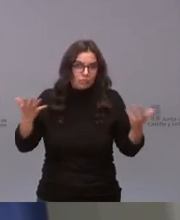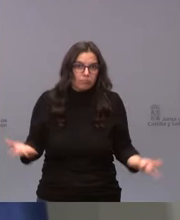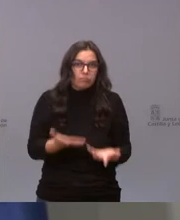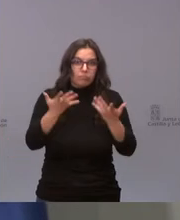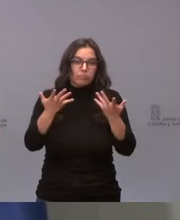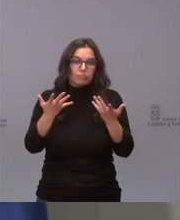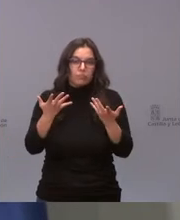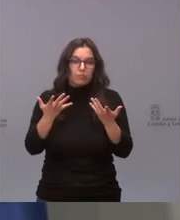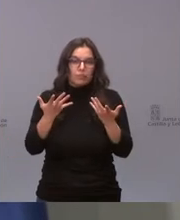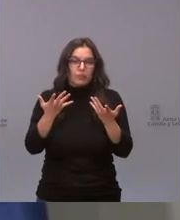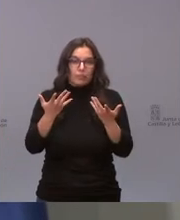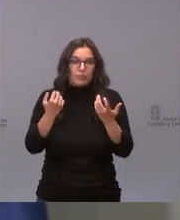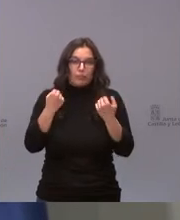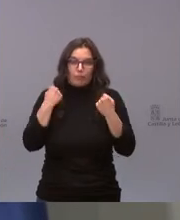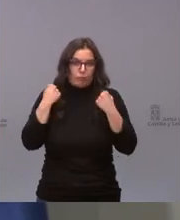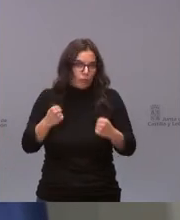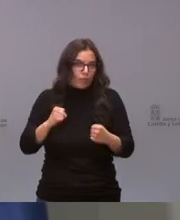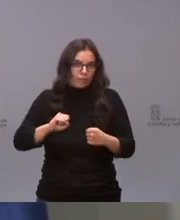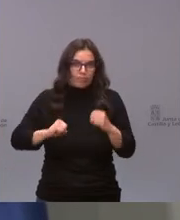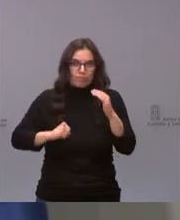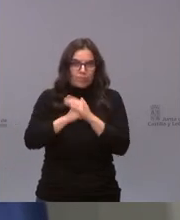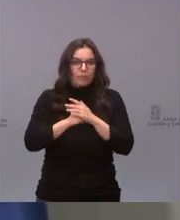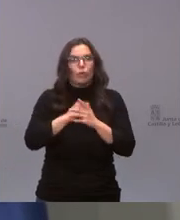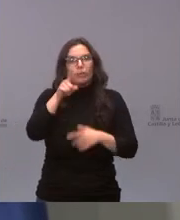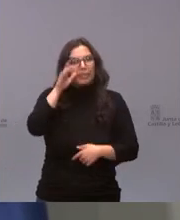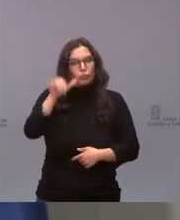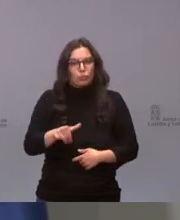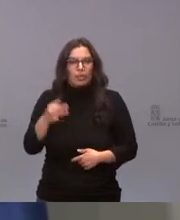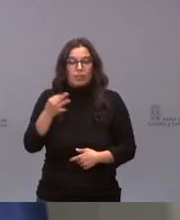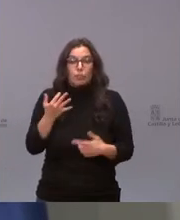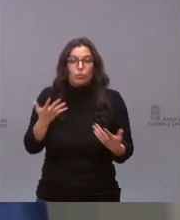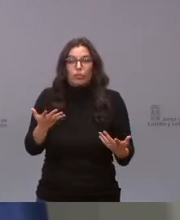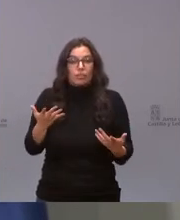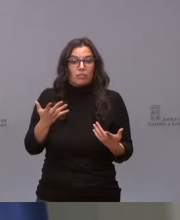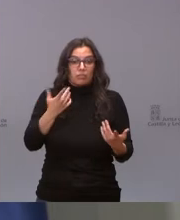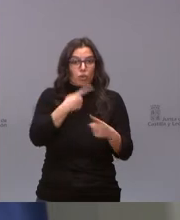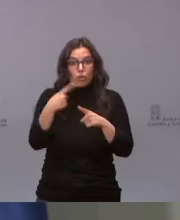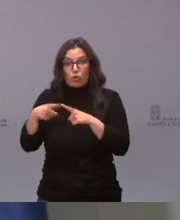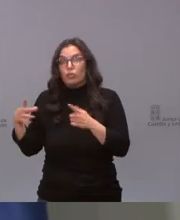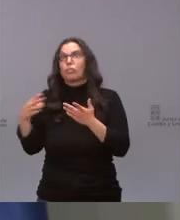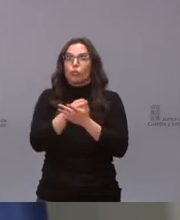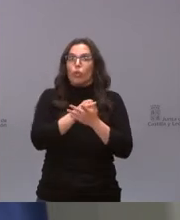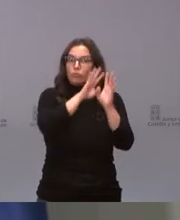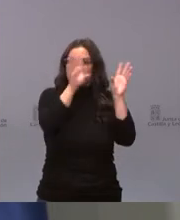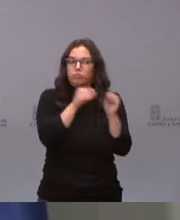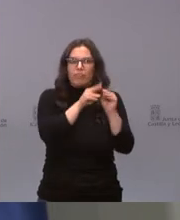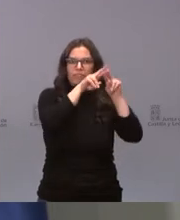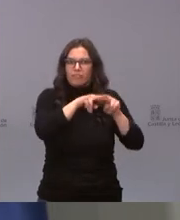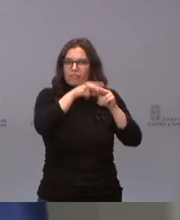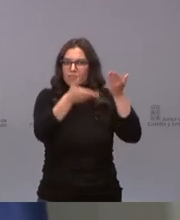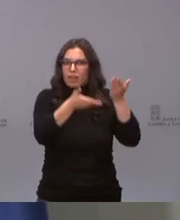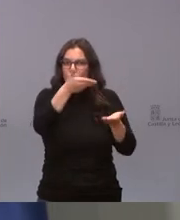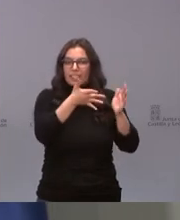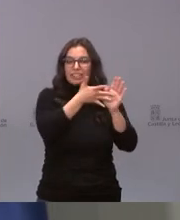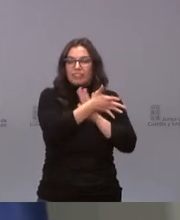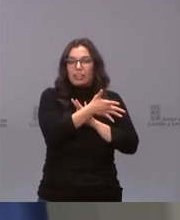todas nuestras energías y a las que tenemos que escuchar también. Por tanto, todas estas cosas se van a valorar. Esto no quiere decir que vayamos a